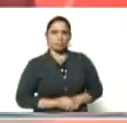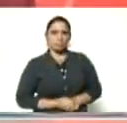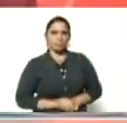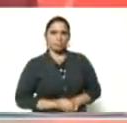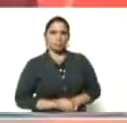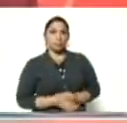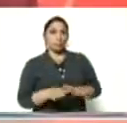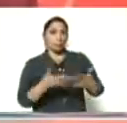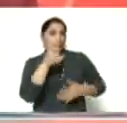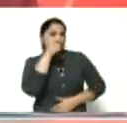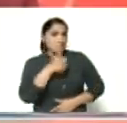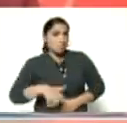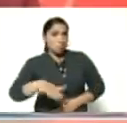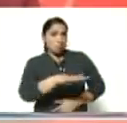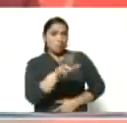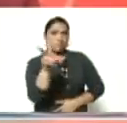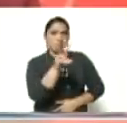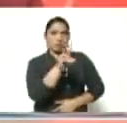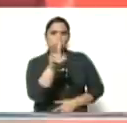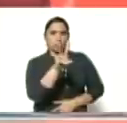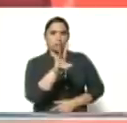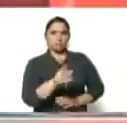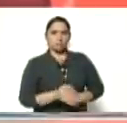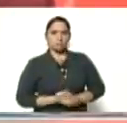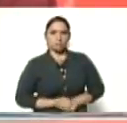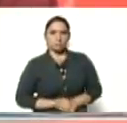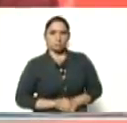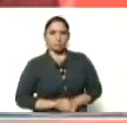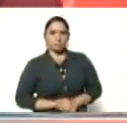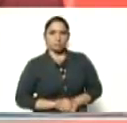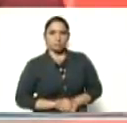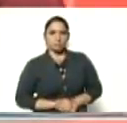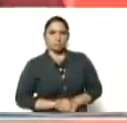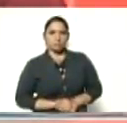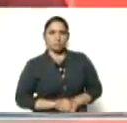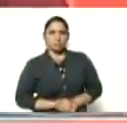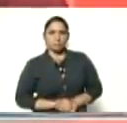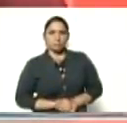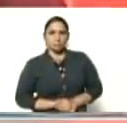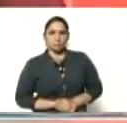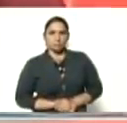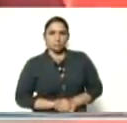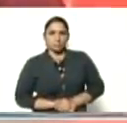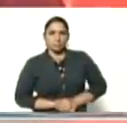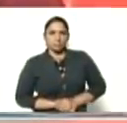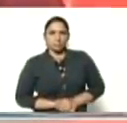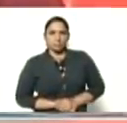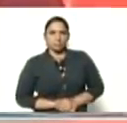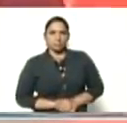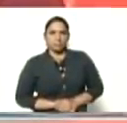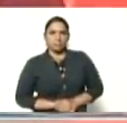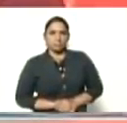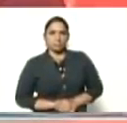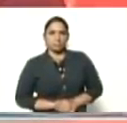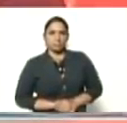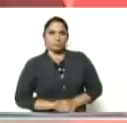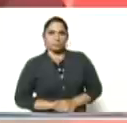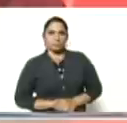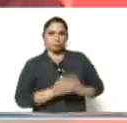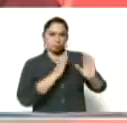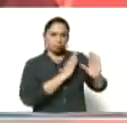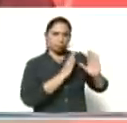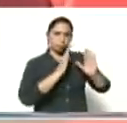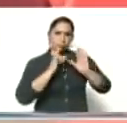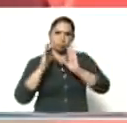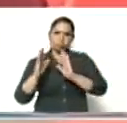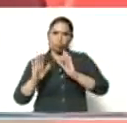10 de enero, cuando el pueblo de Venezuela tocaba, por lo que es la parte protocolar, en la